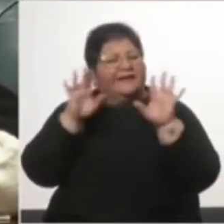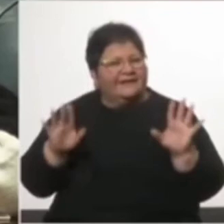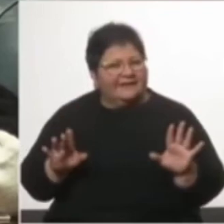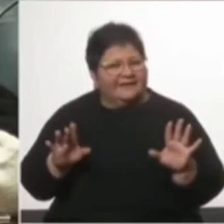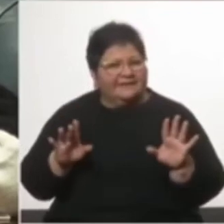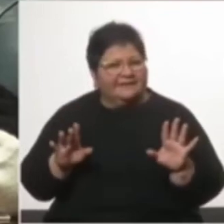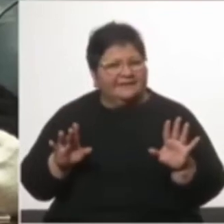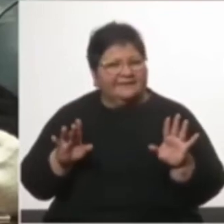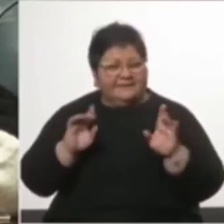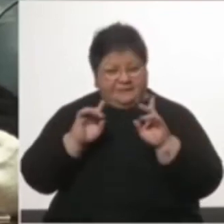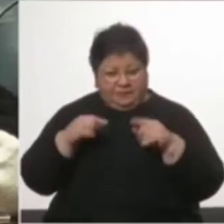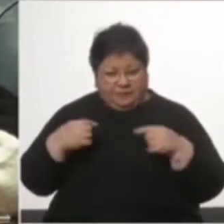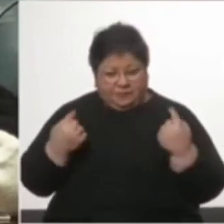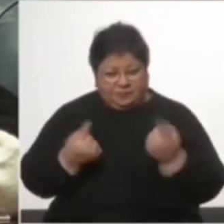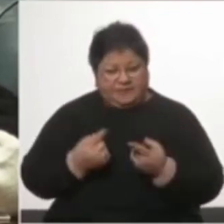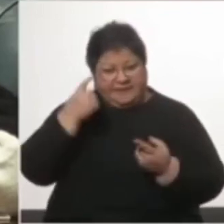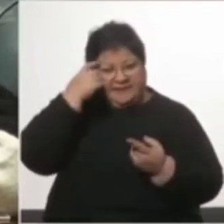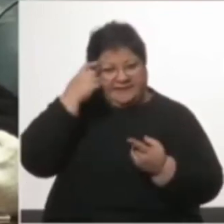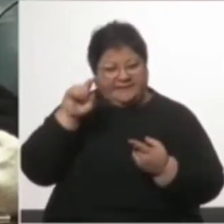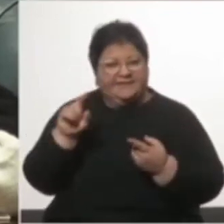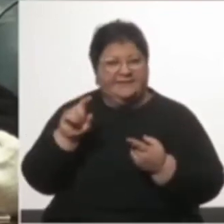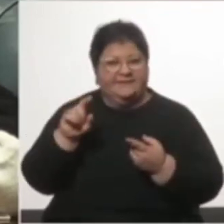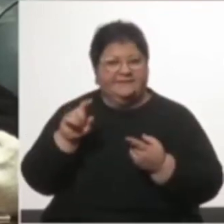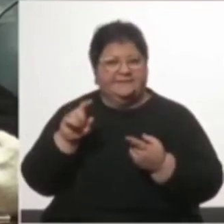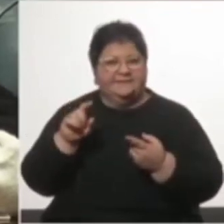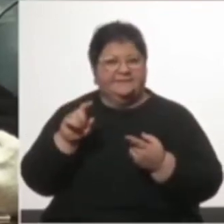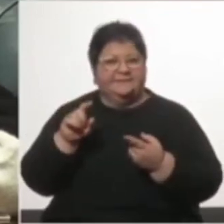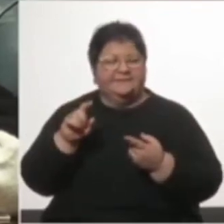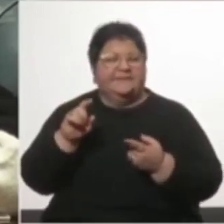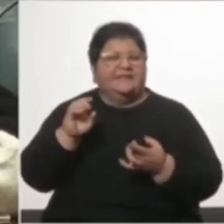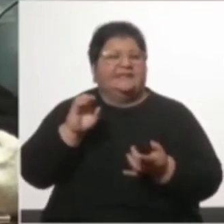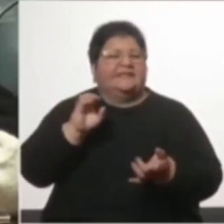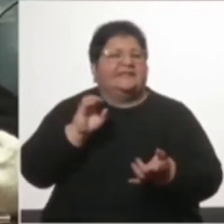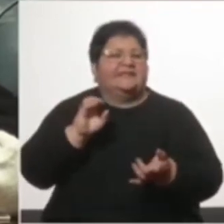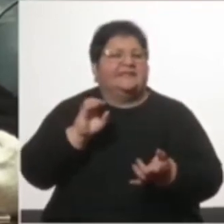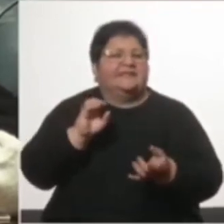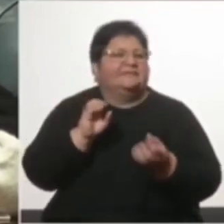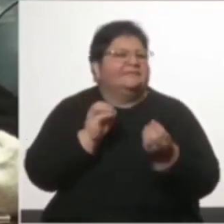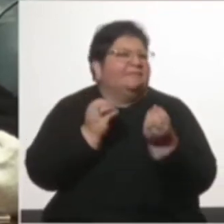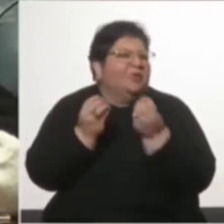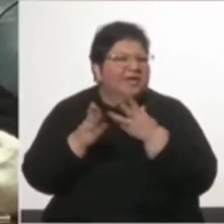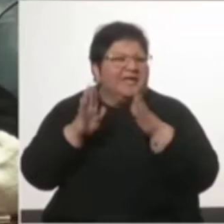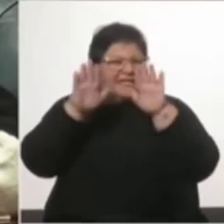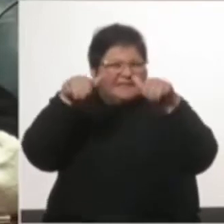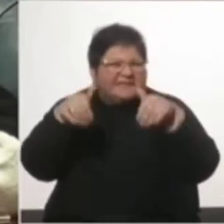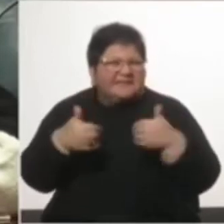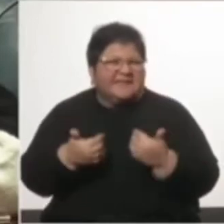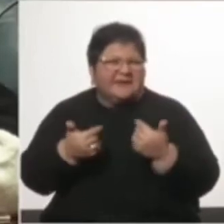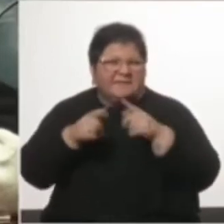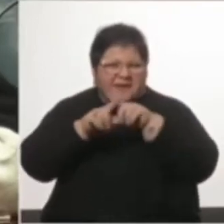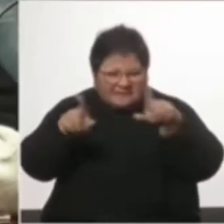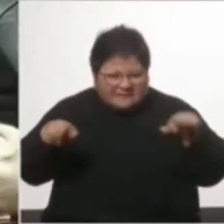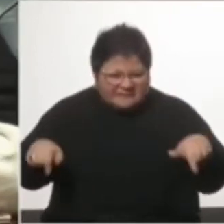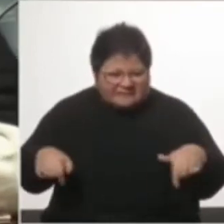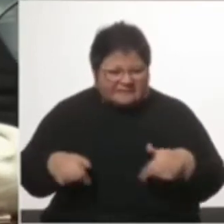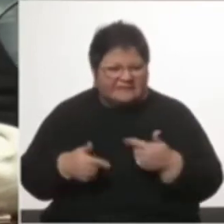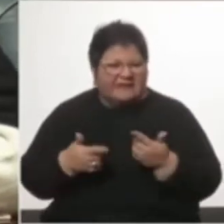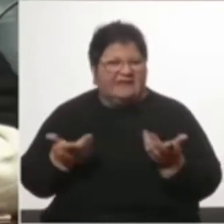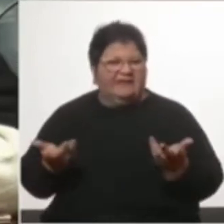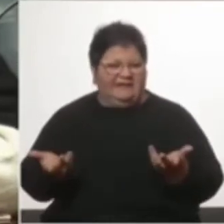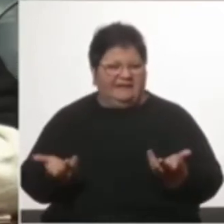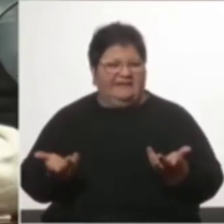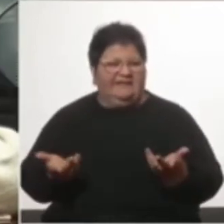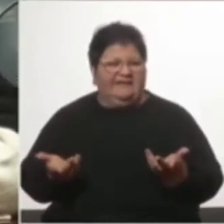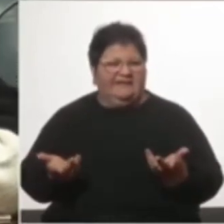nuestra perspectiva, el sentido, la característica del instrumento del llamado a sala, desestimando